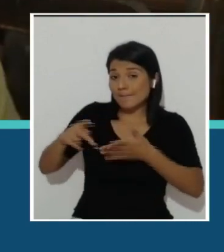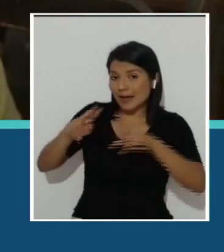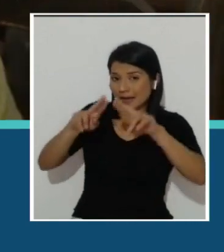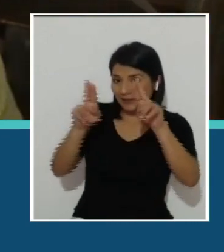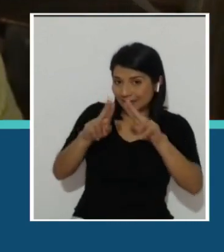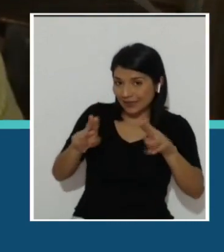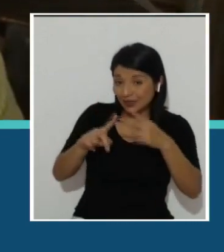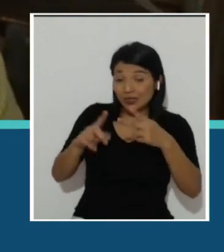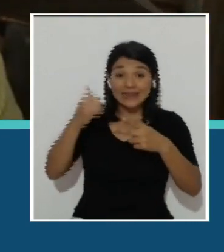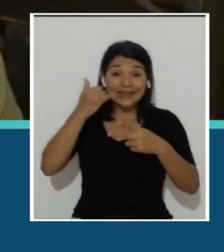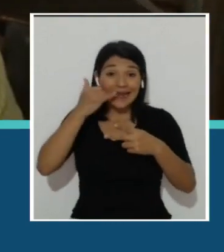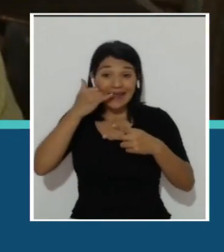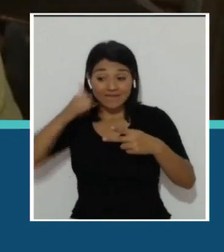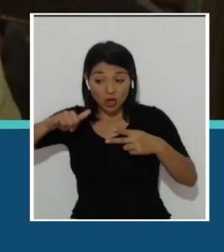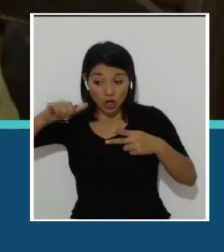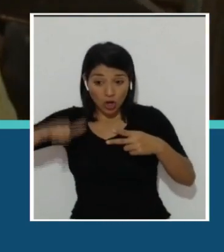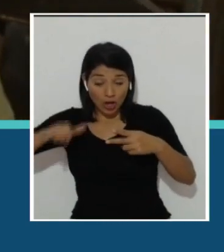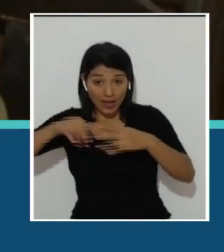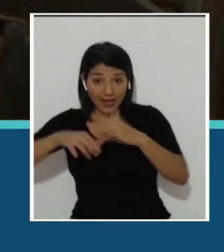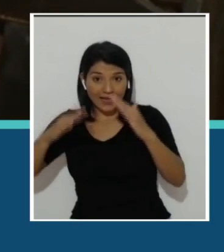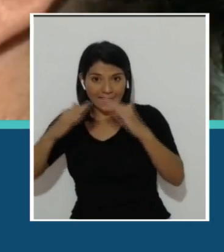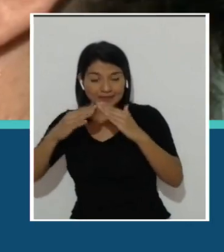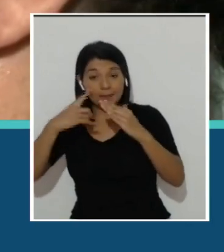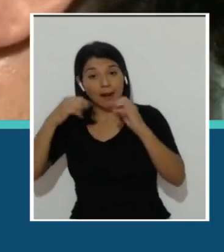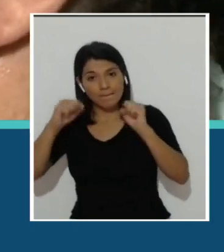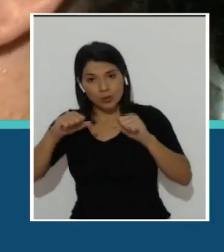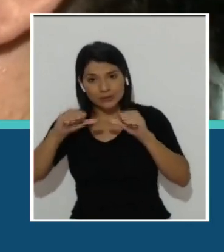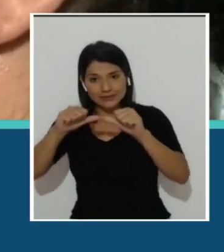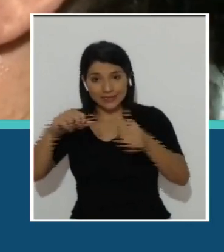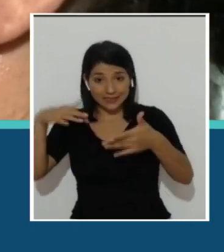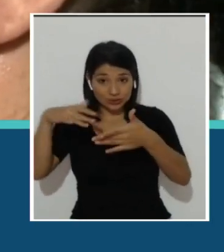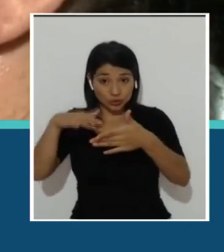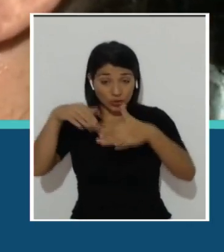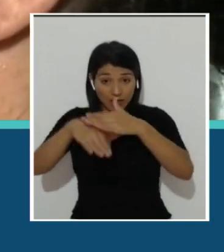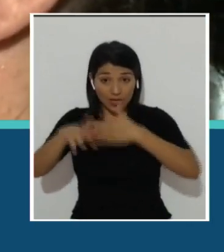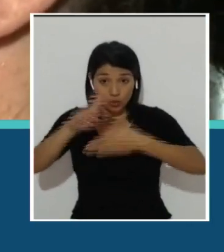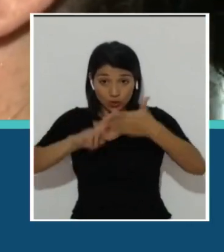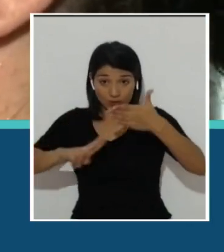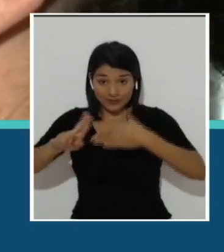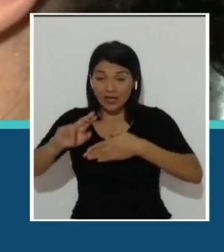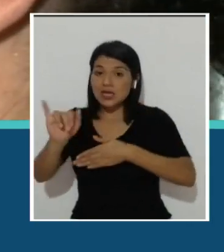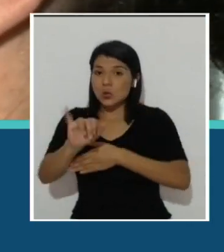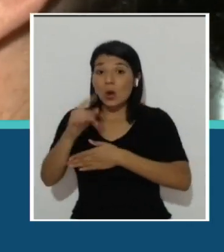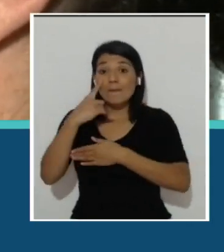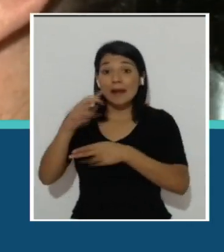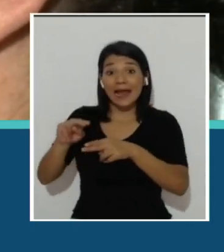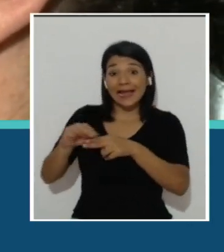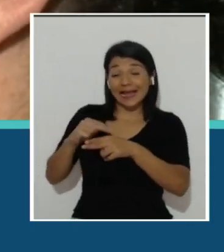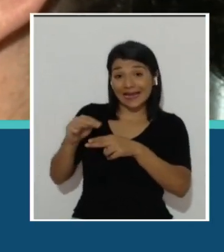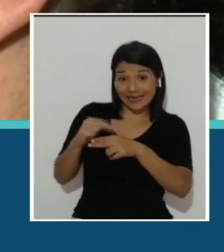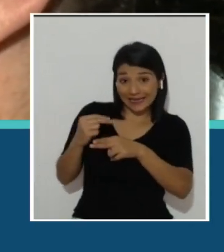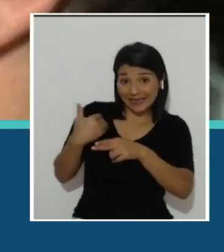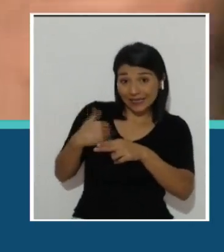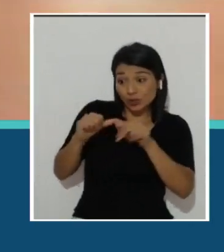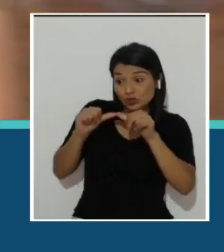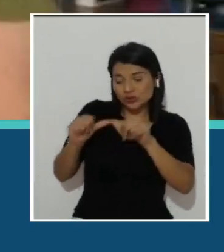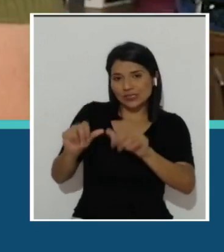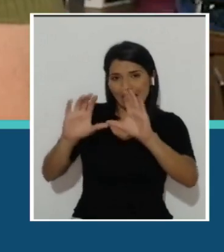y así poder continuar con sus estudios universitarios, así como para que sus nietos continuaran con las clases virtuales durante la